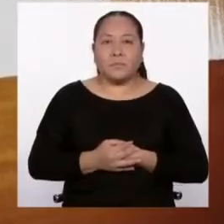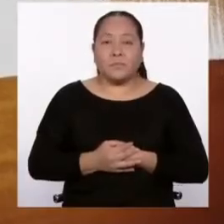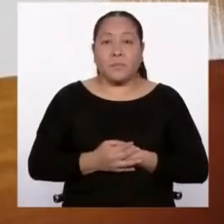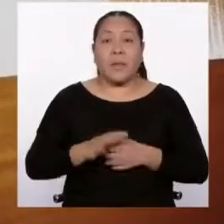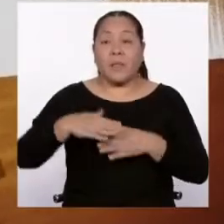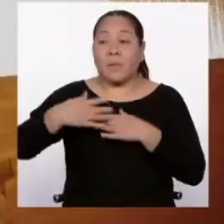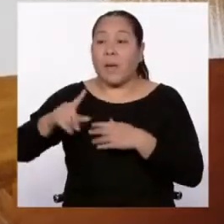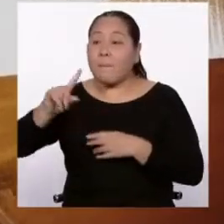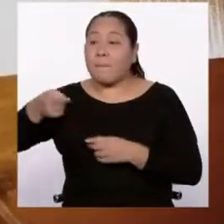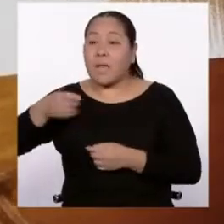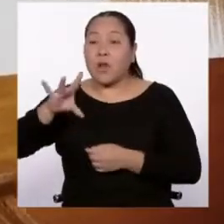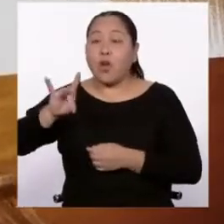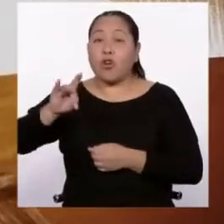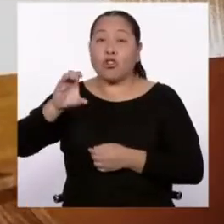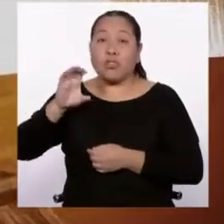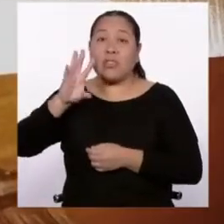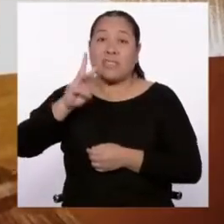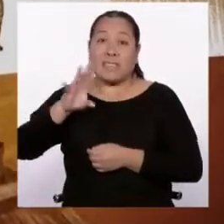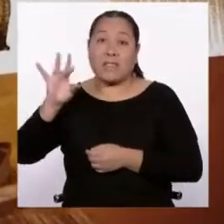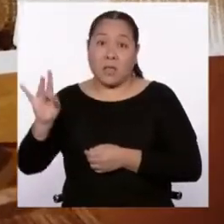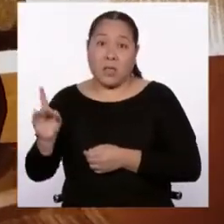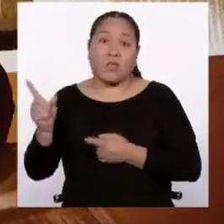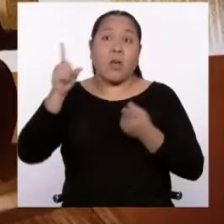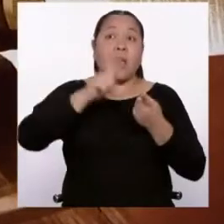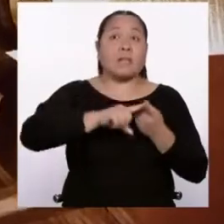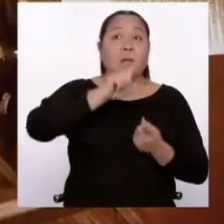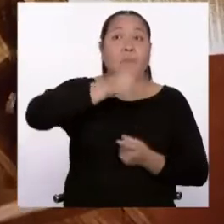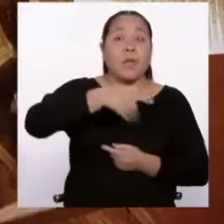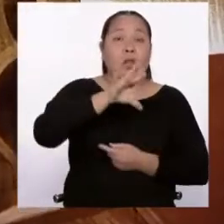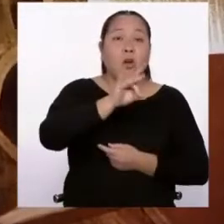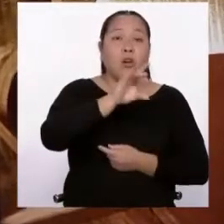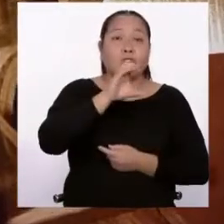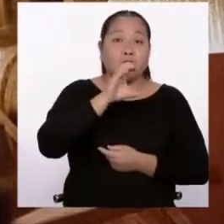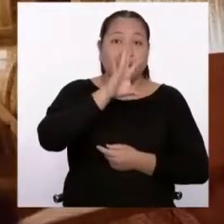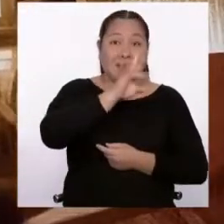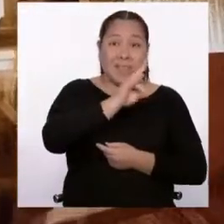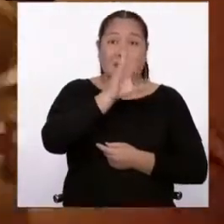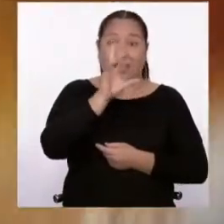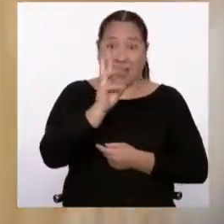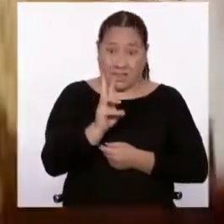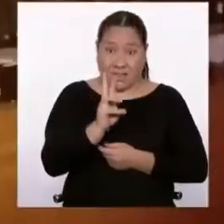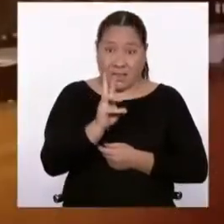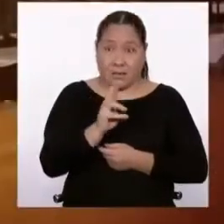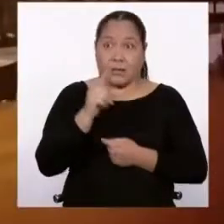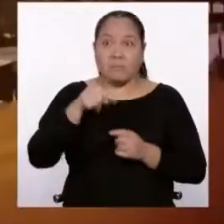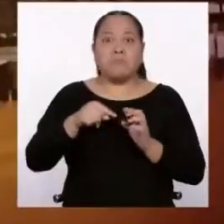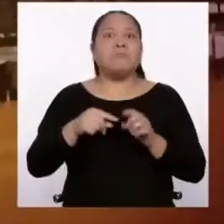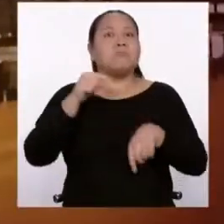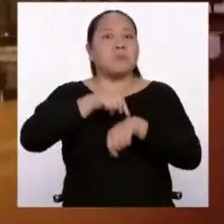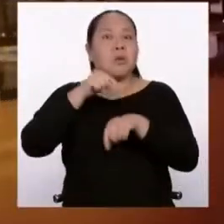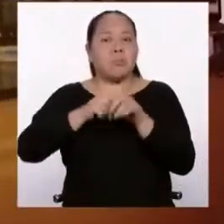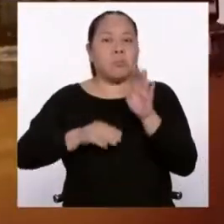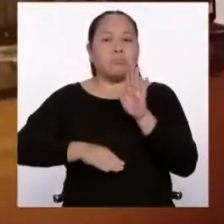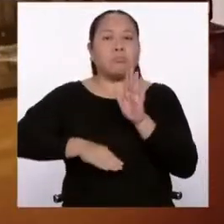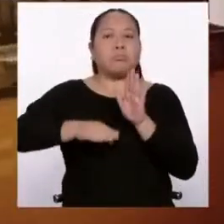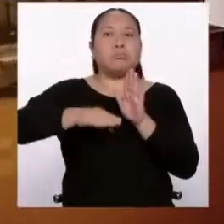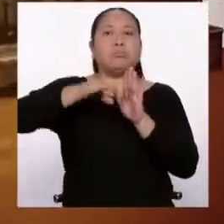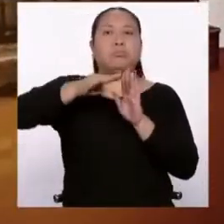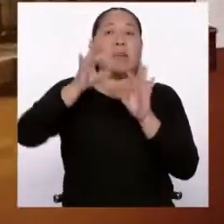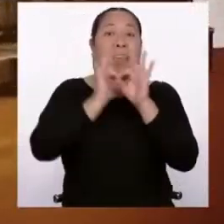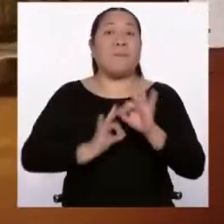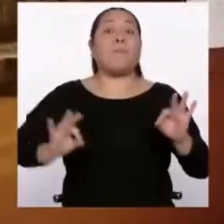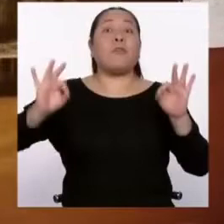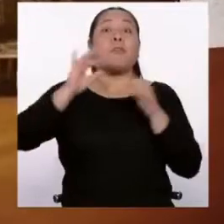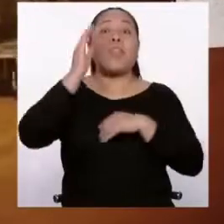Entre 1868 y 1876 se produjo un periodo de auge en la construcción de